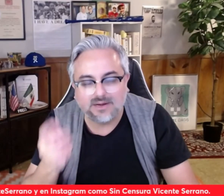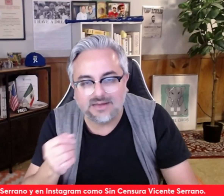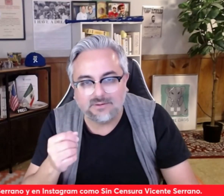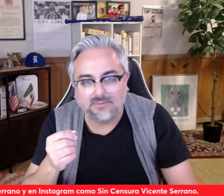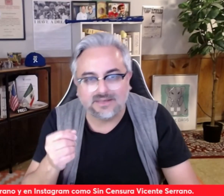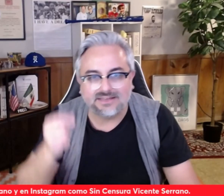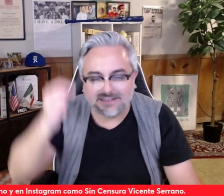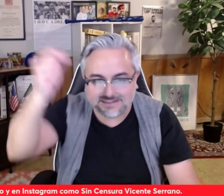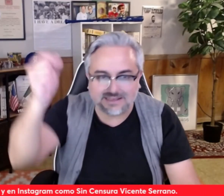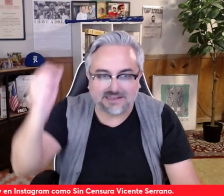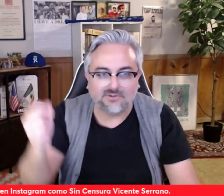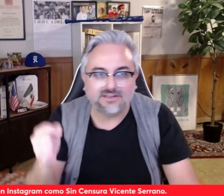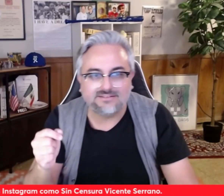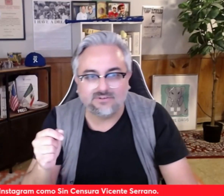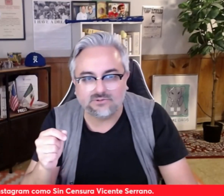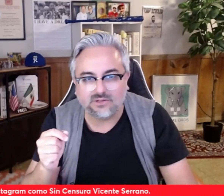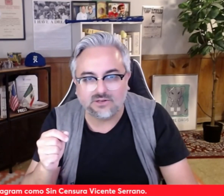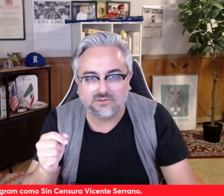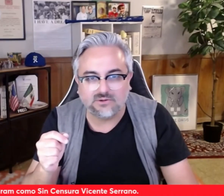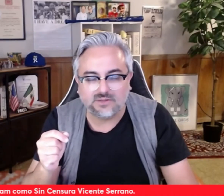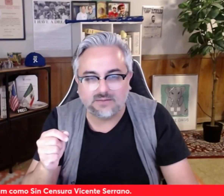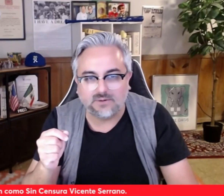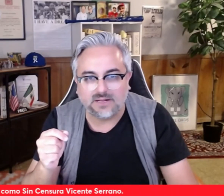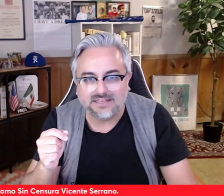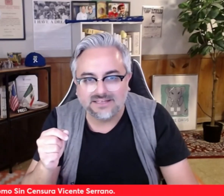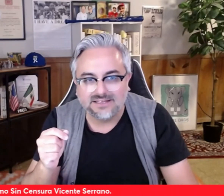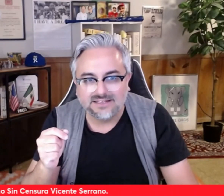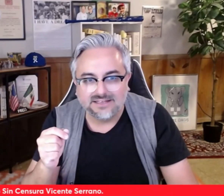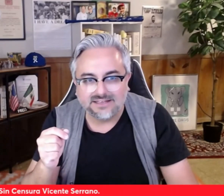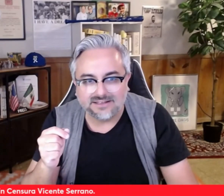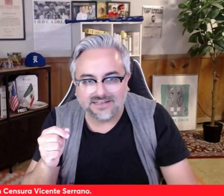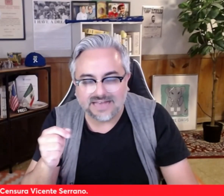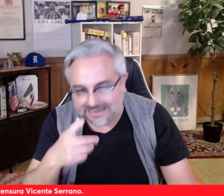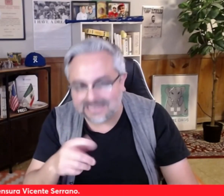la palabra para que detalle lo que es el cuestionario, si tú lo tenga por ahí.